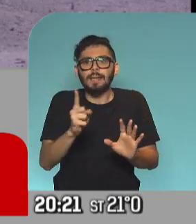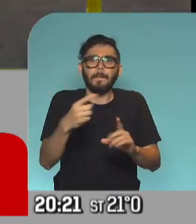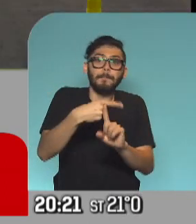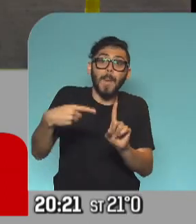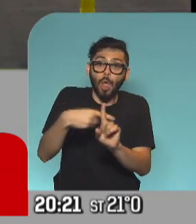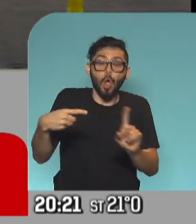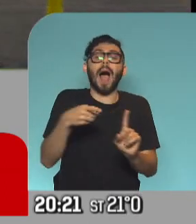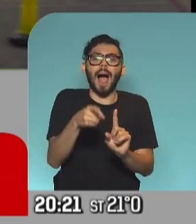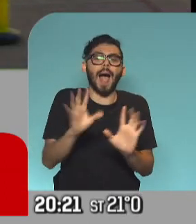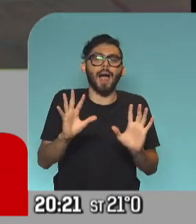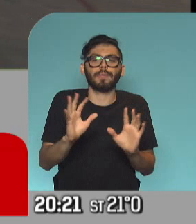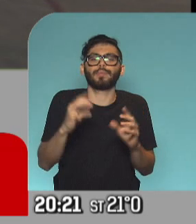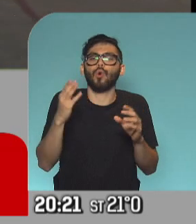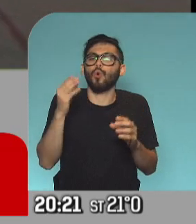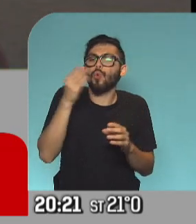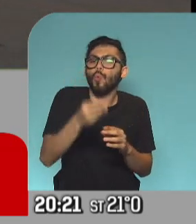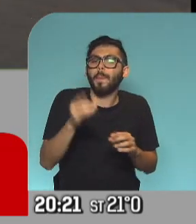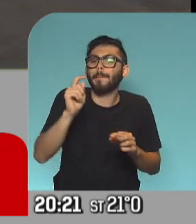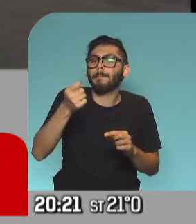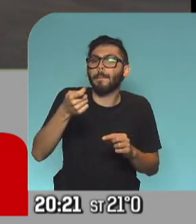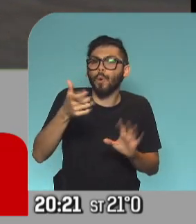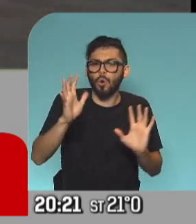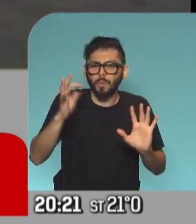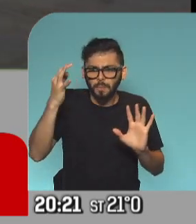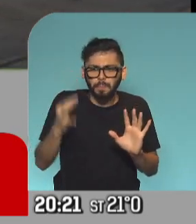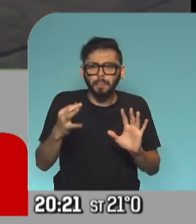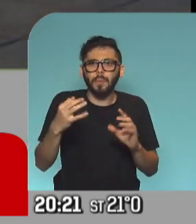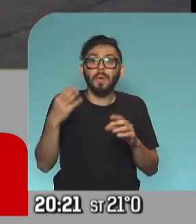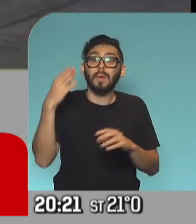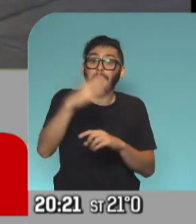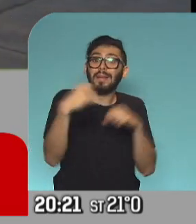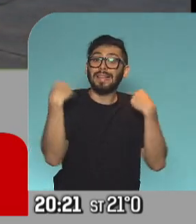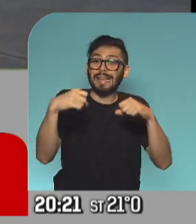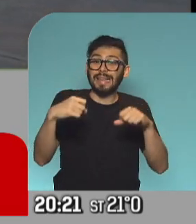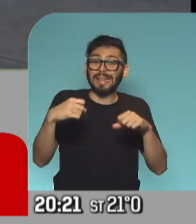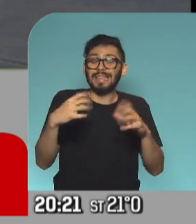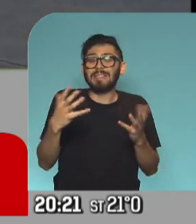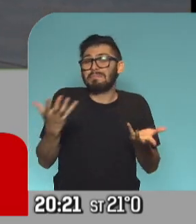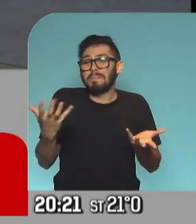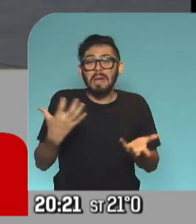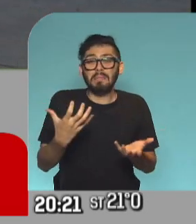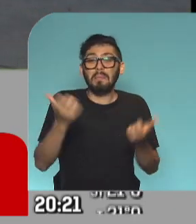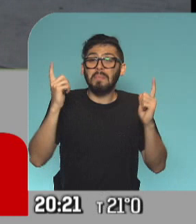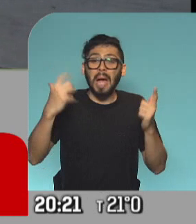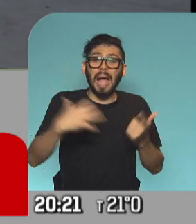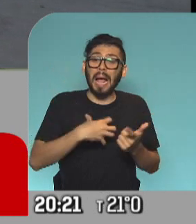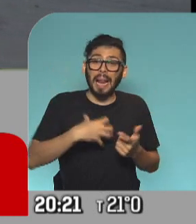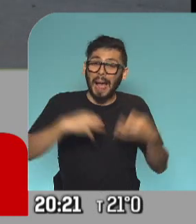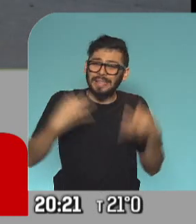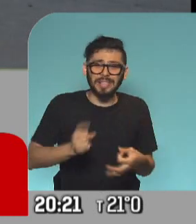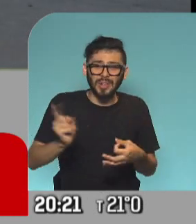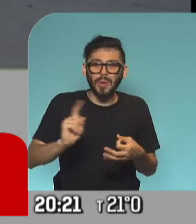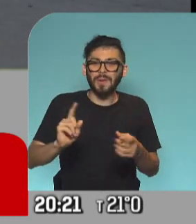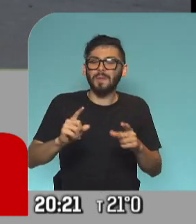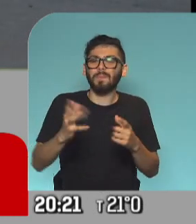Kicillof hoy en su conferencia, no son clases las actividades de revinculación. No se puede llamar clases a estar con los alumnos